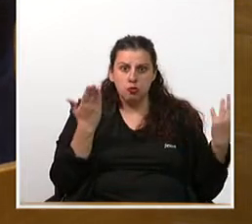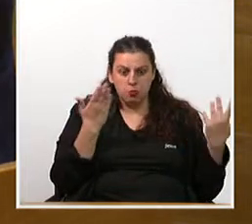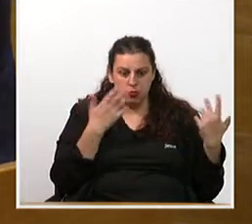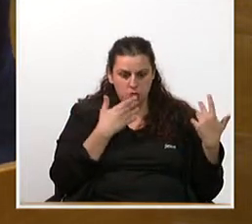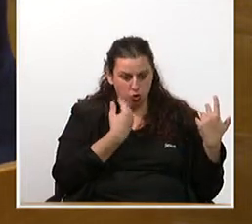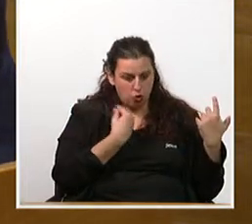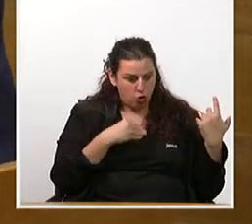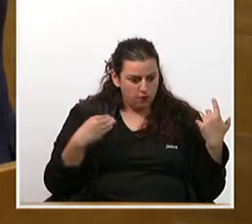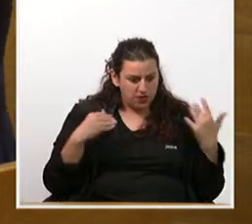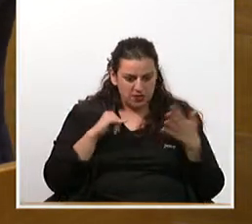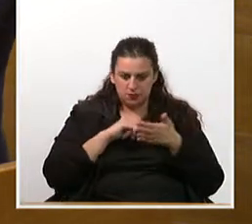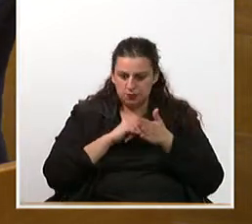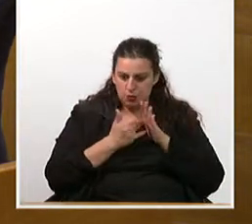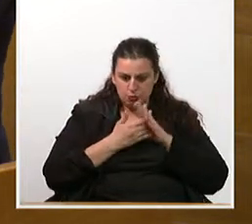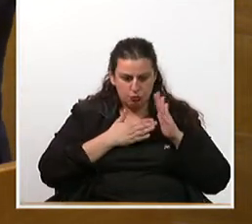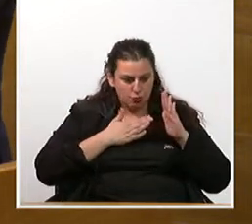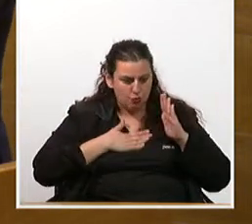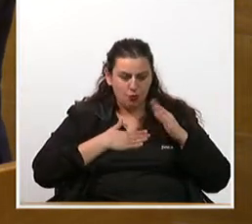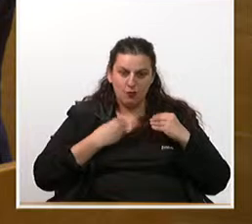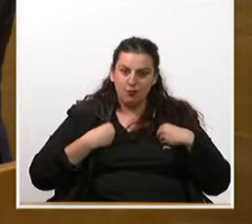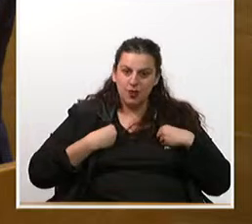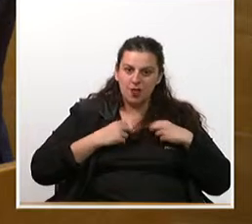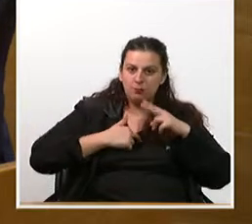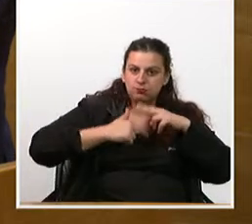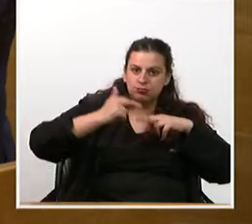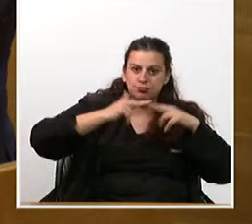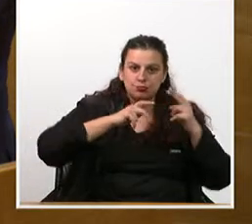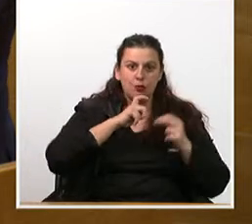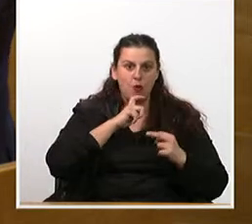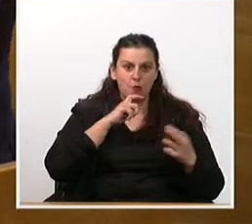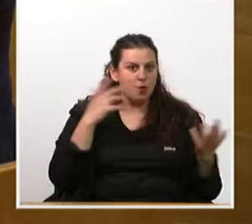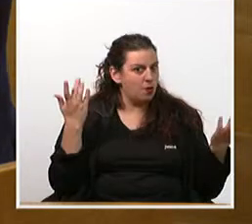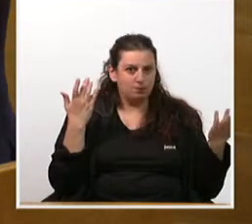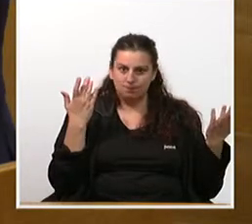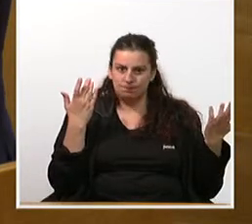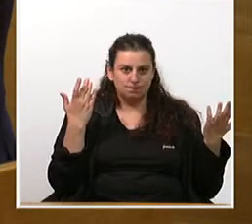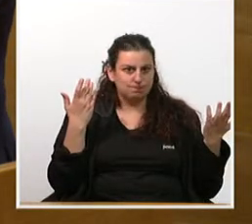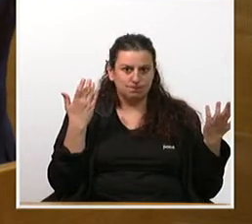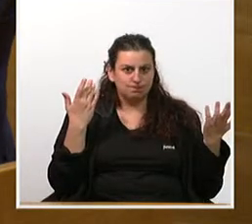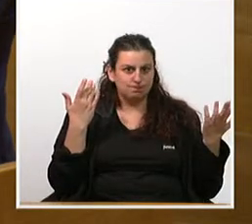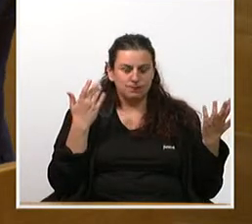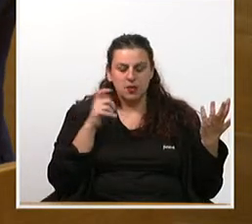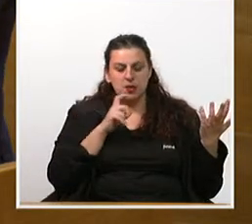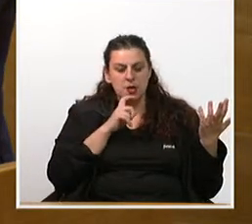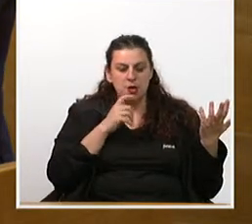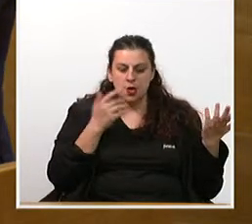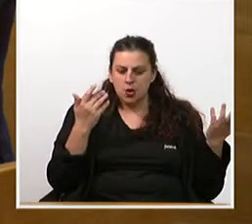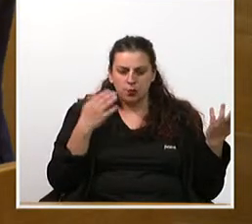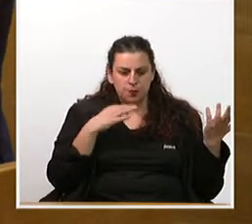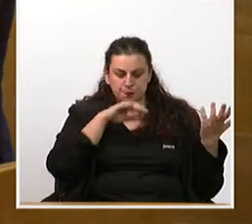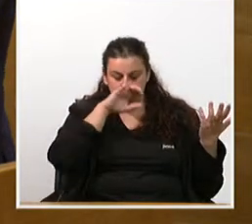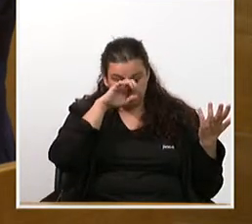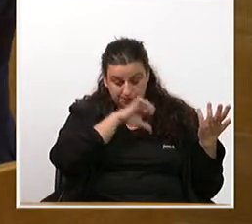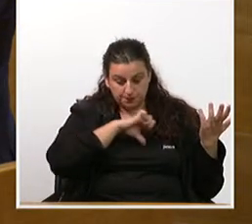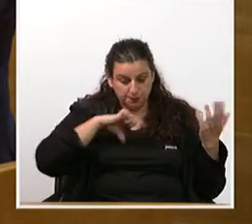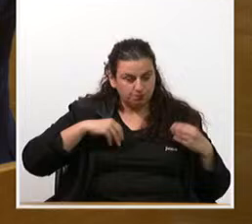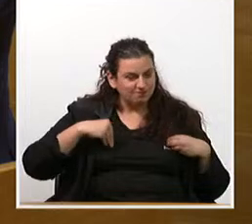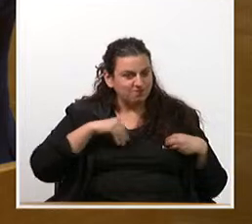creen un proyecto propio de vida en estas condiciones Cómo pretendemos que se puedan